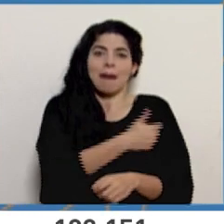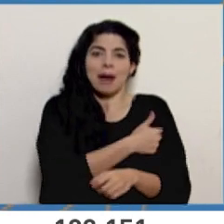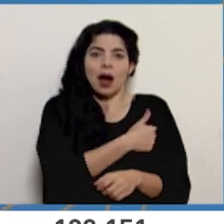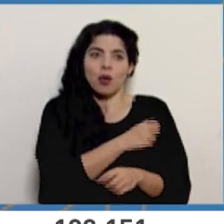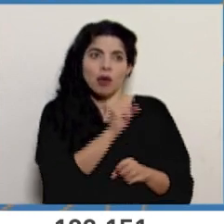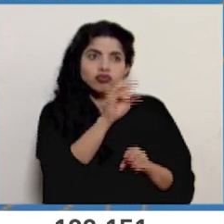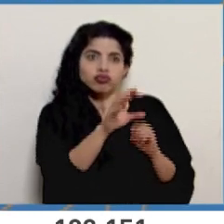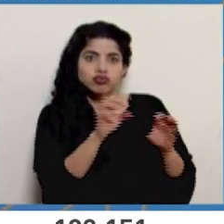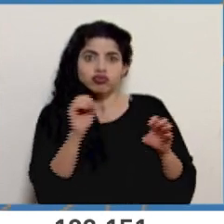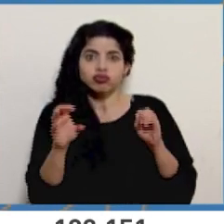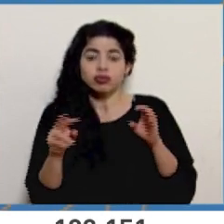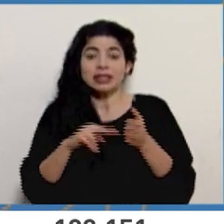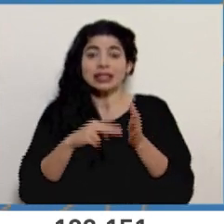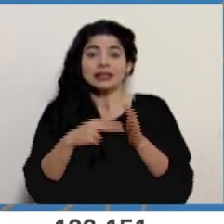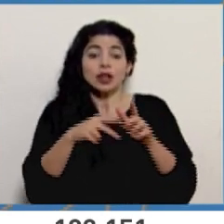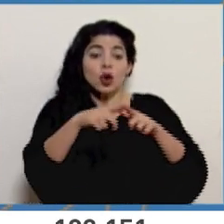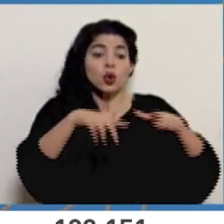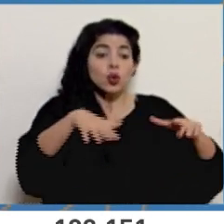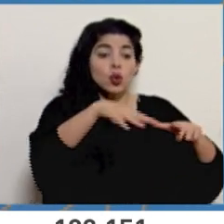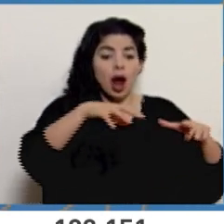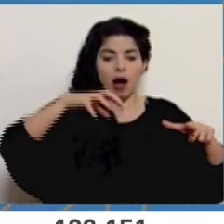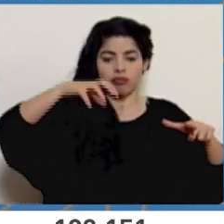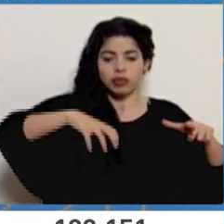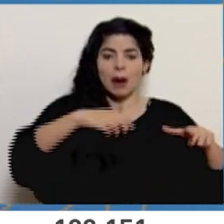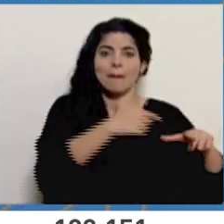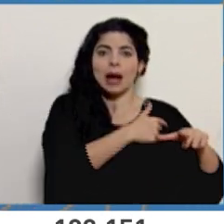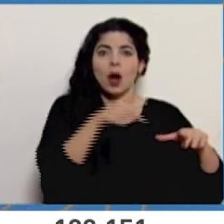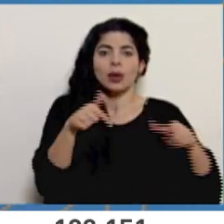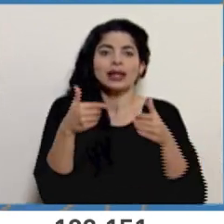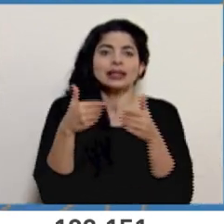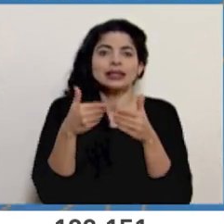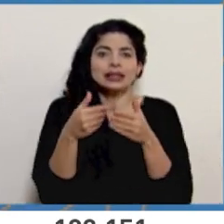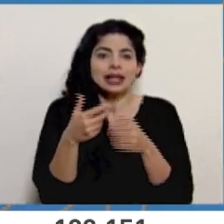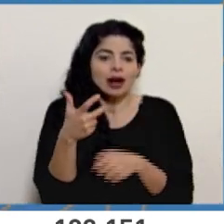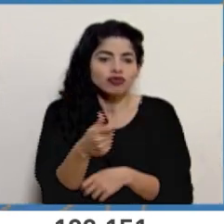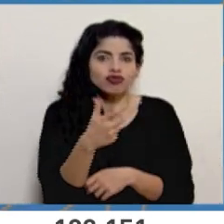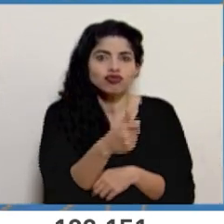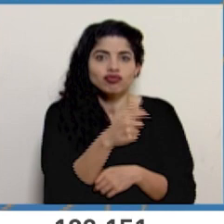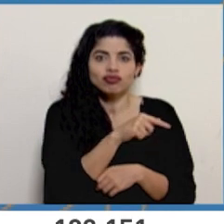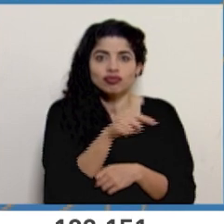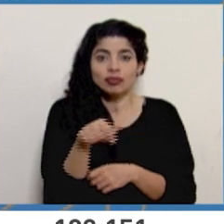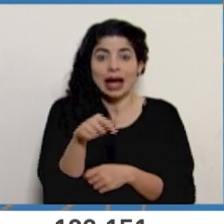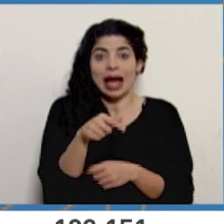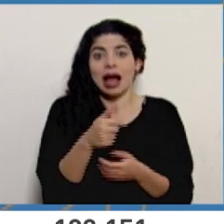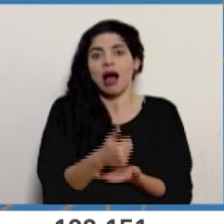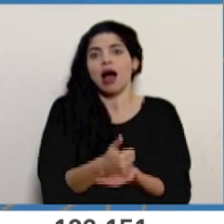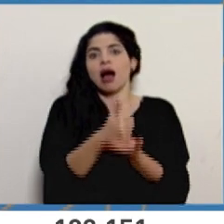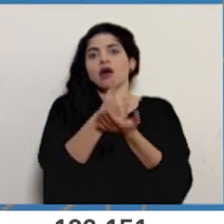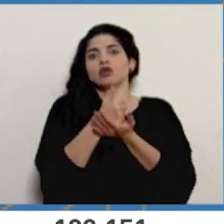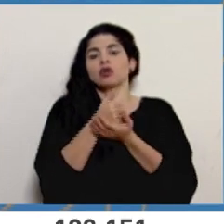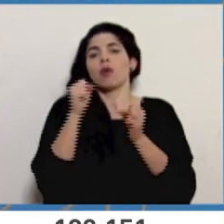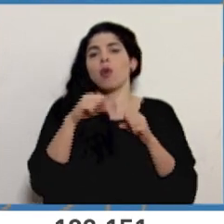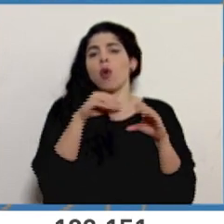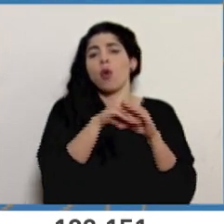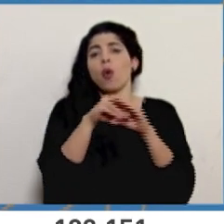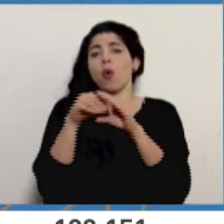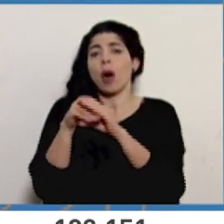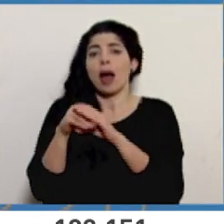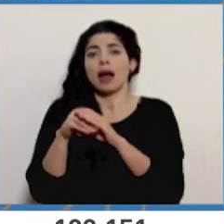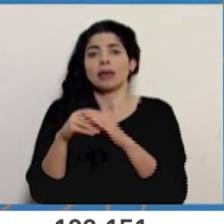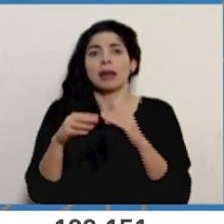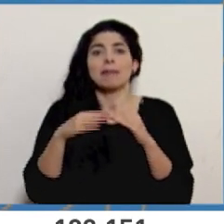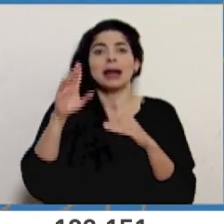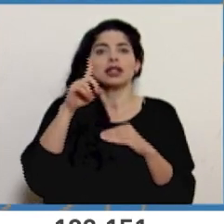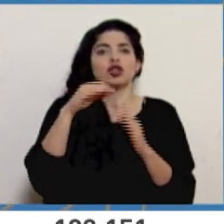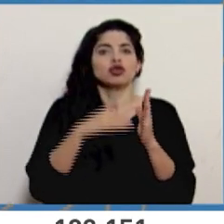que estarán más cerca de los territorios y nos permite tener una capacidad de almacenaje de más de 1 millón